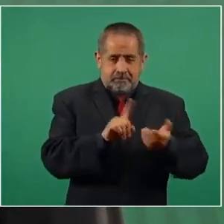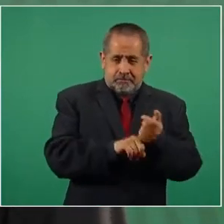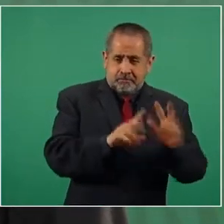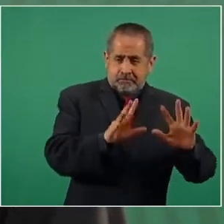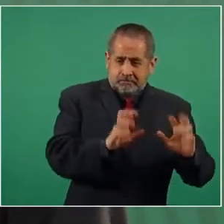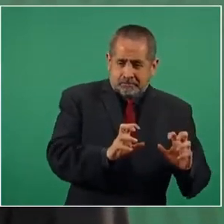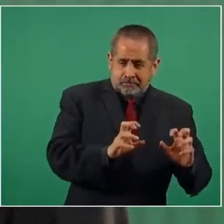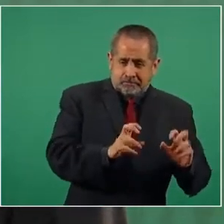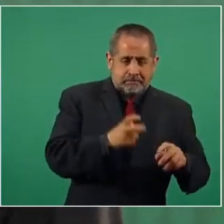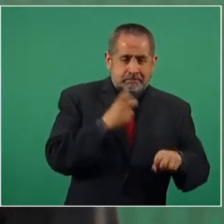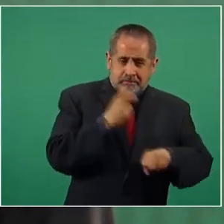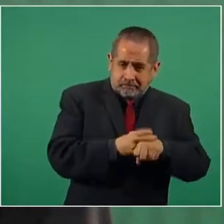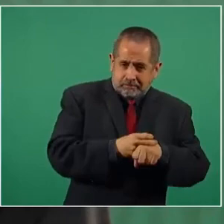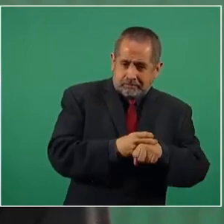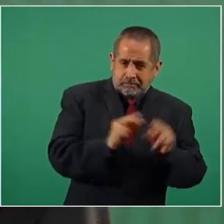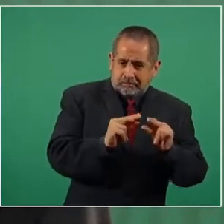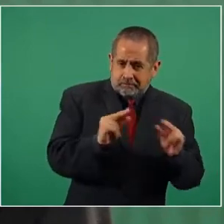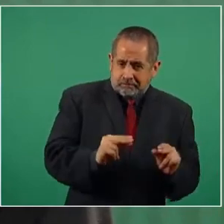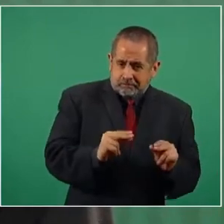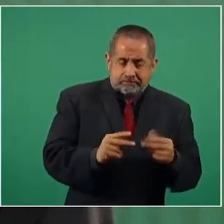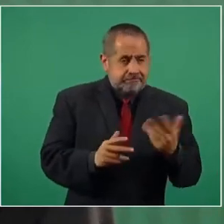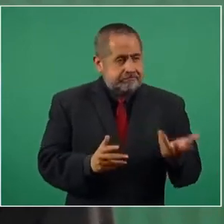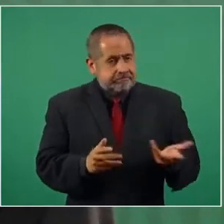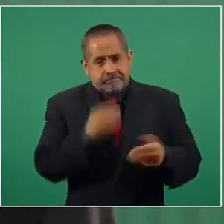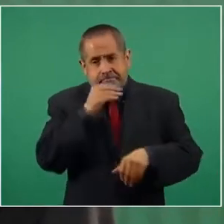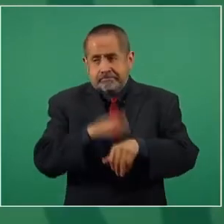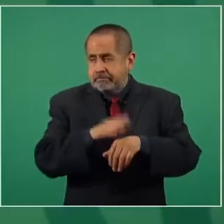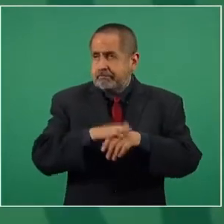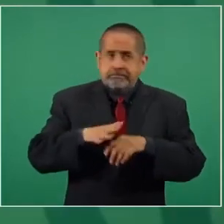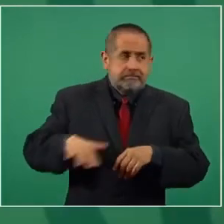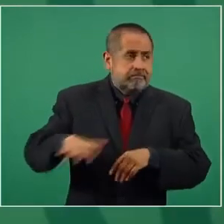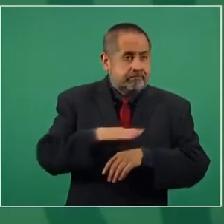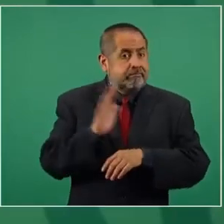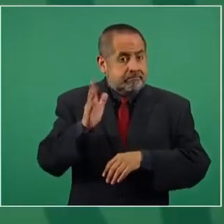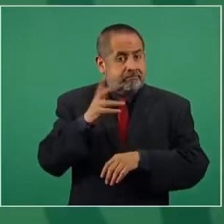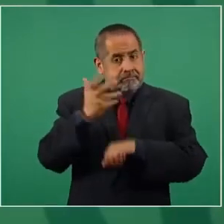Se declaró una situación de emergencia,